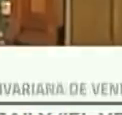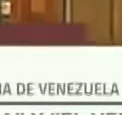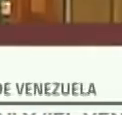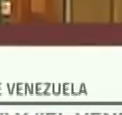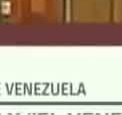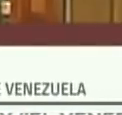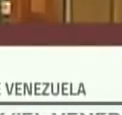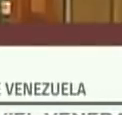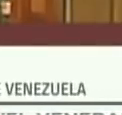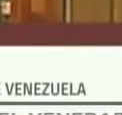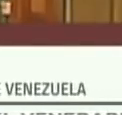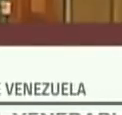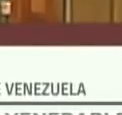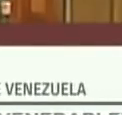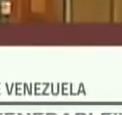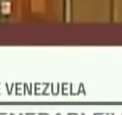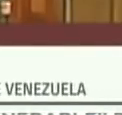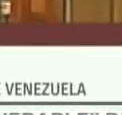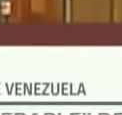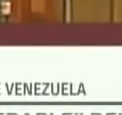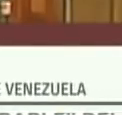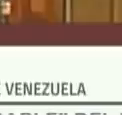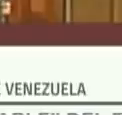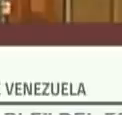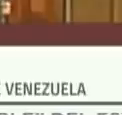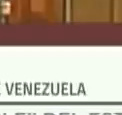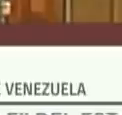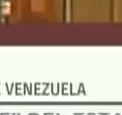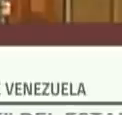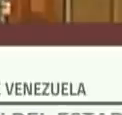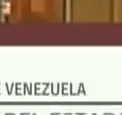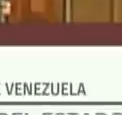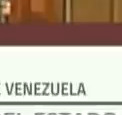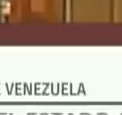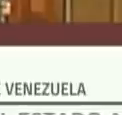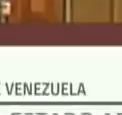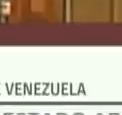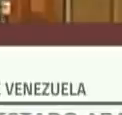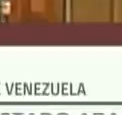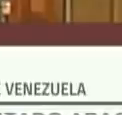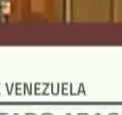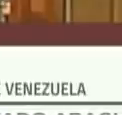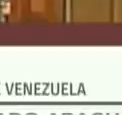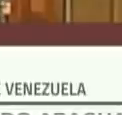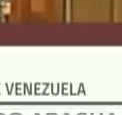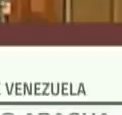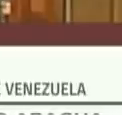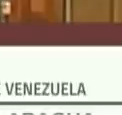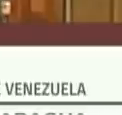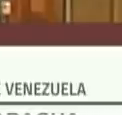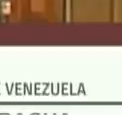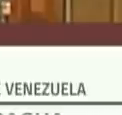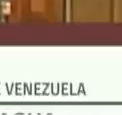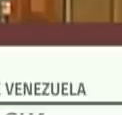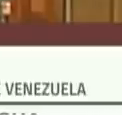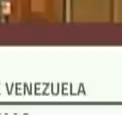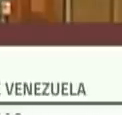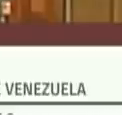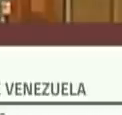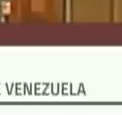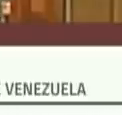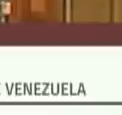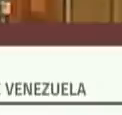saben, hemos estado estudiando algunas recomendaciones que hemos dado al presidente Nicolás